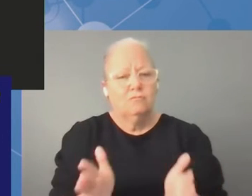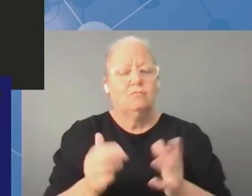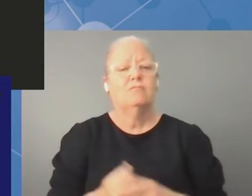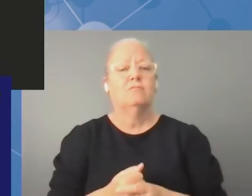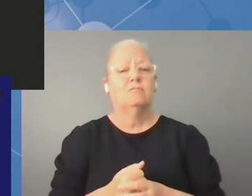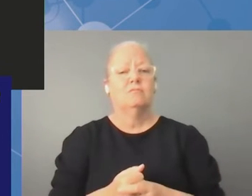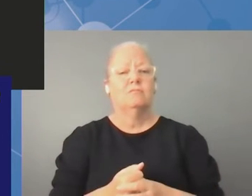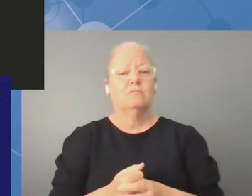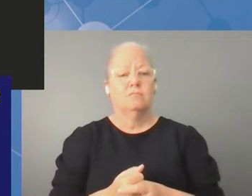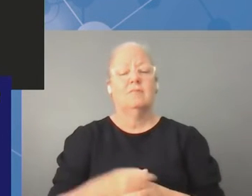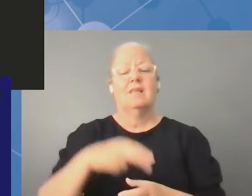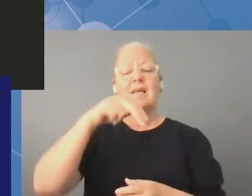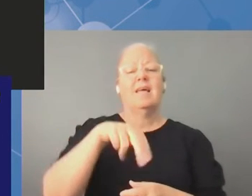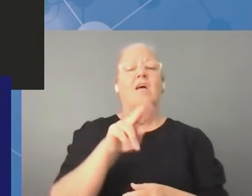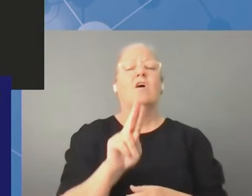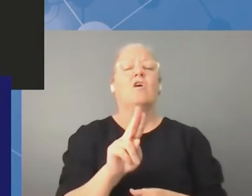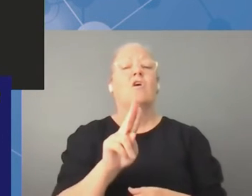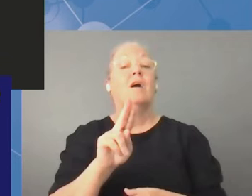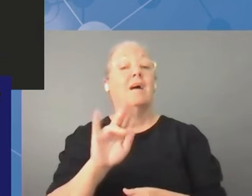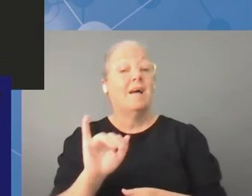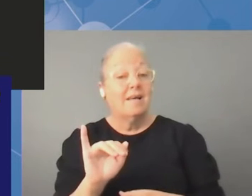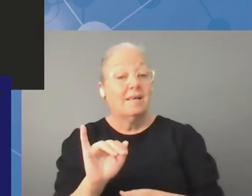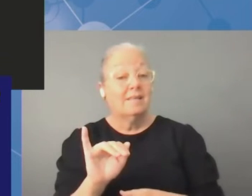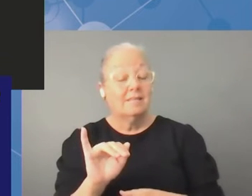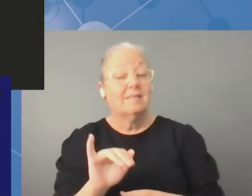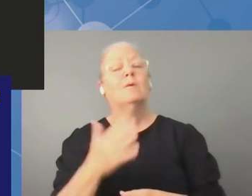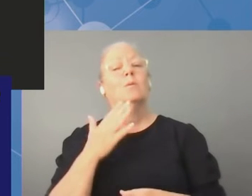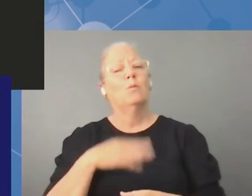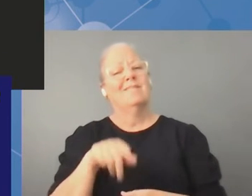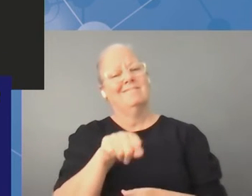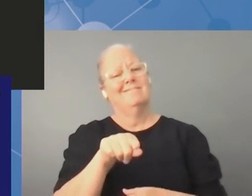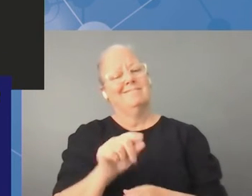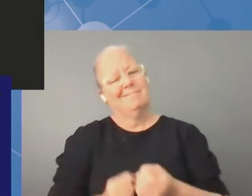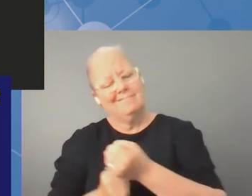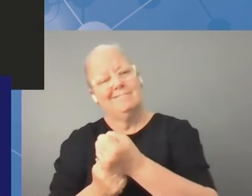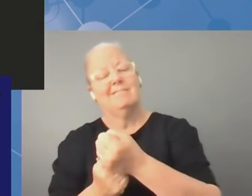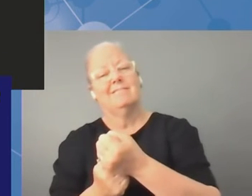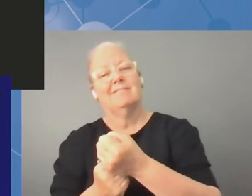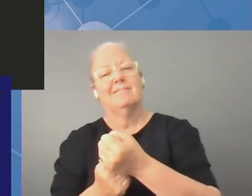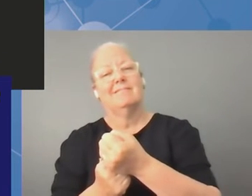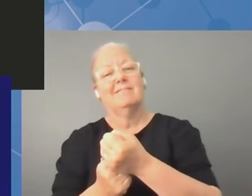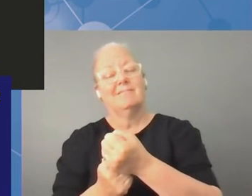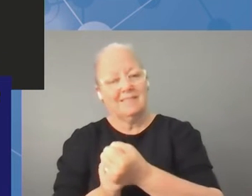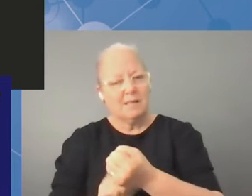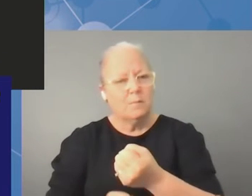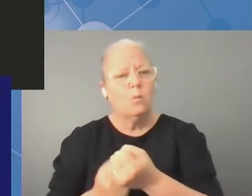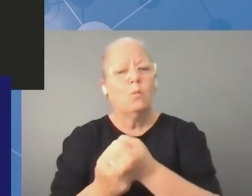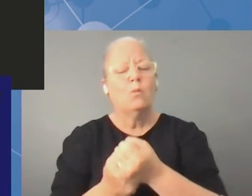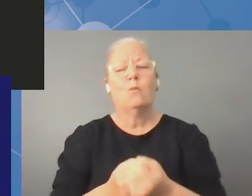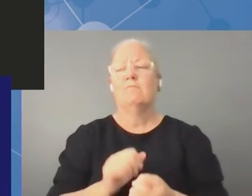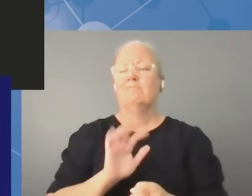Quiero pedir lo siguiente. Me gustaría que en el marco de esta cumbre digital